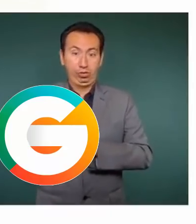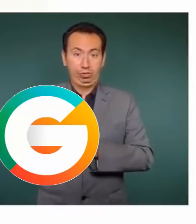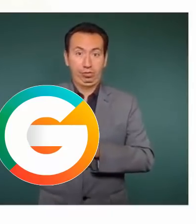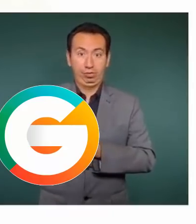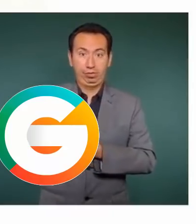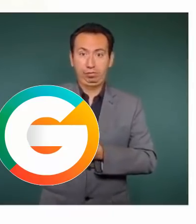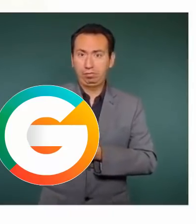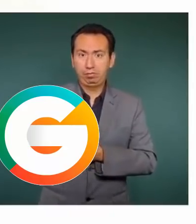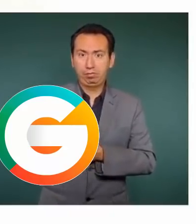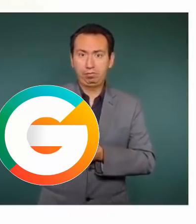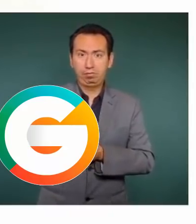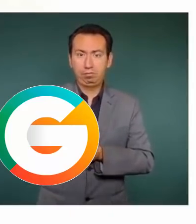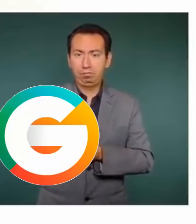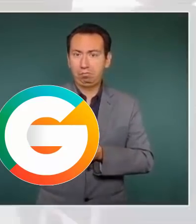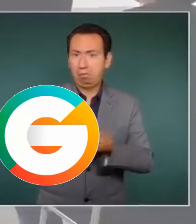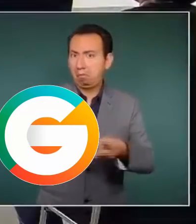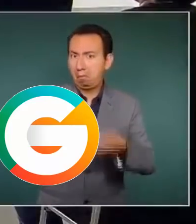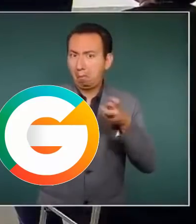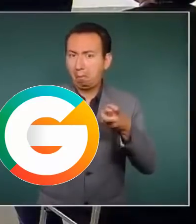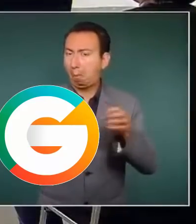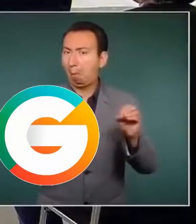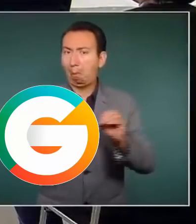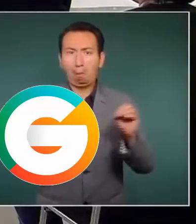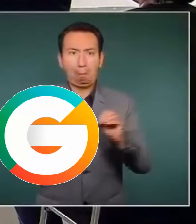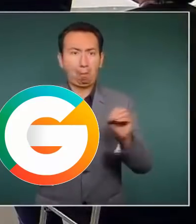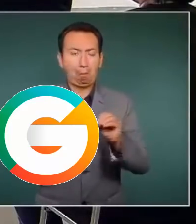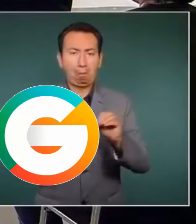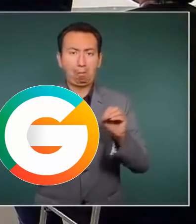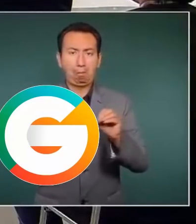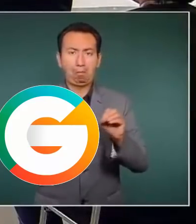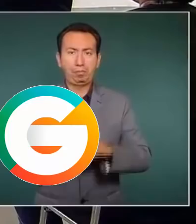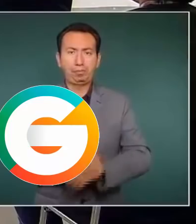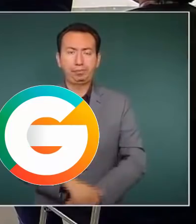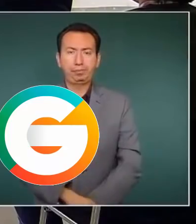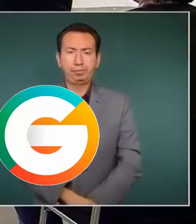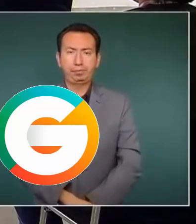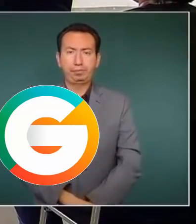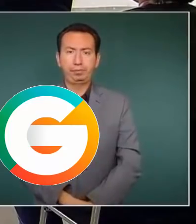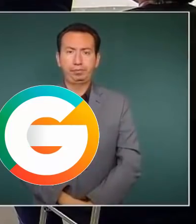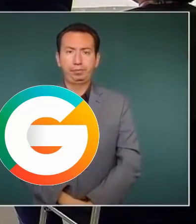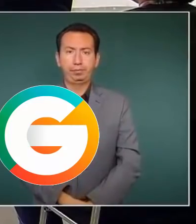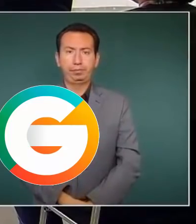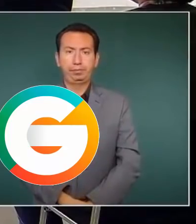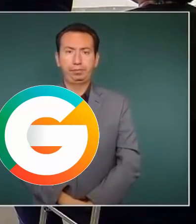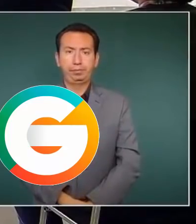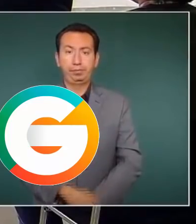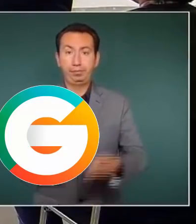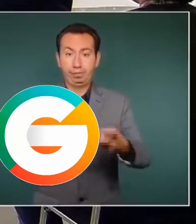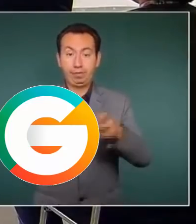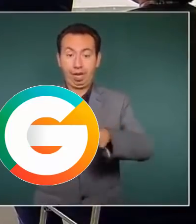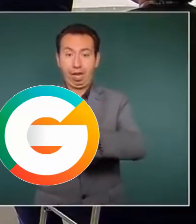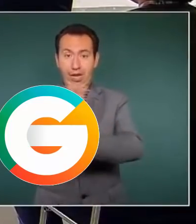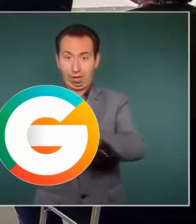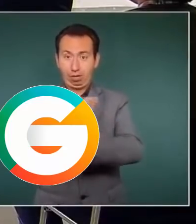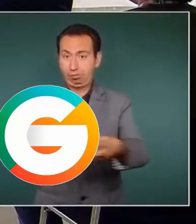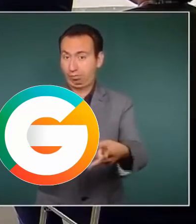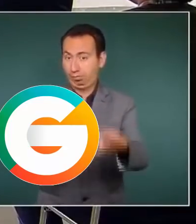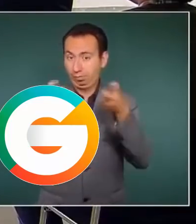se registró ningún incidente de esta naturaleza. Adelante, por favor. Robo de vehículos,